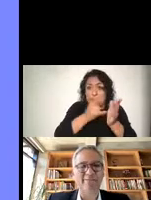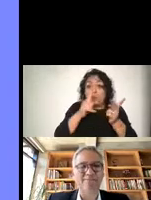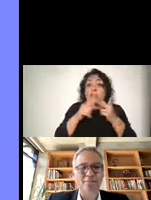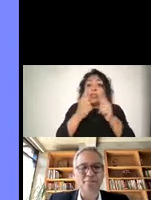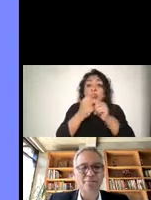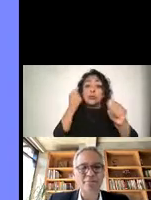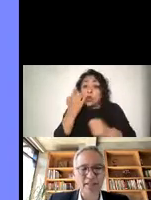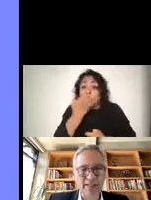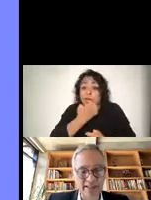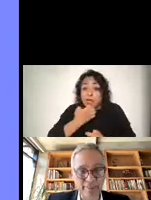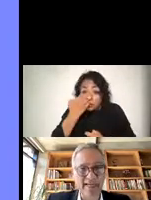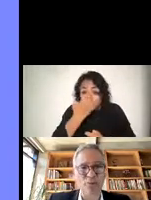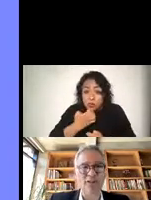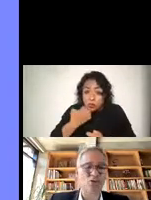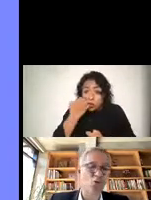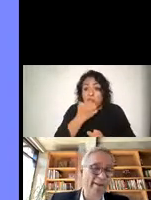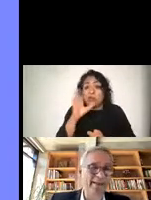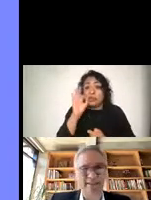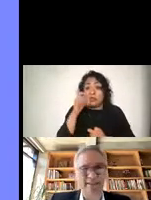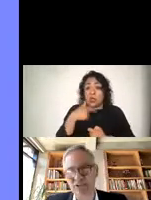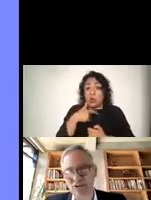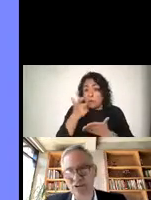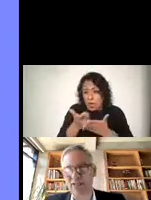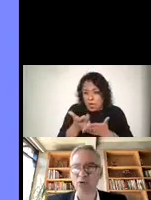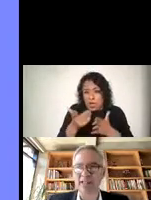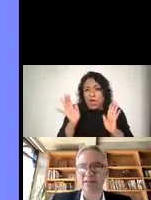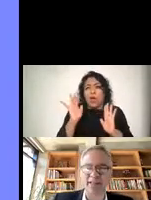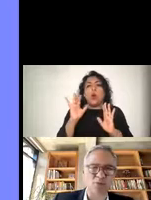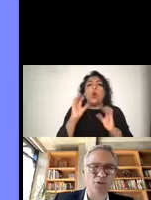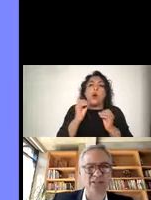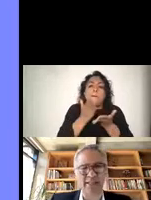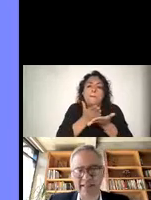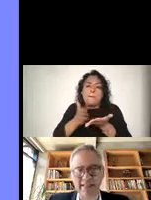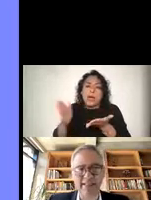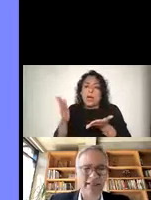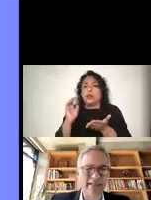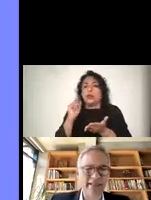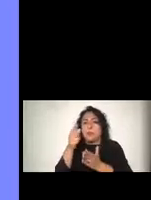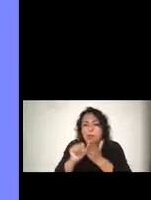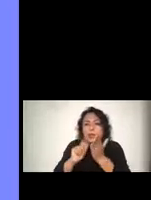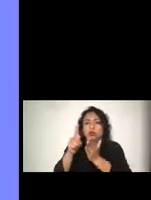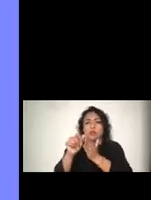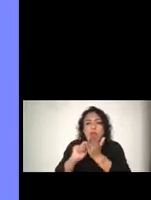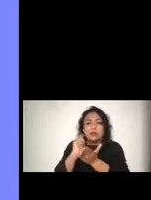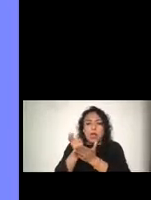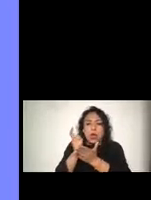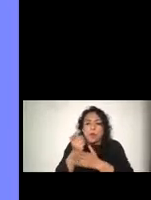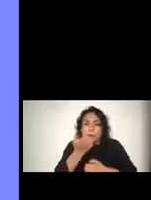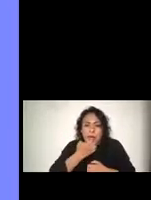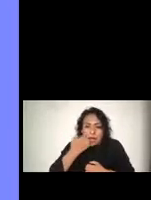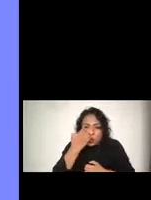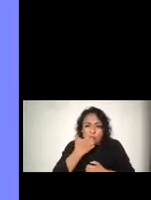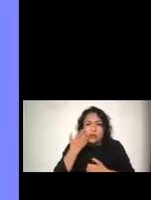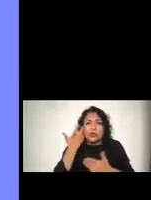escolar, si pagamos esto, una parte de las colegiaturas, que es un porcentaje y es hasta nivel